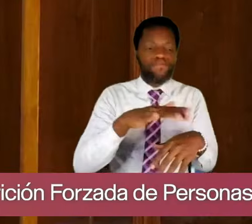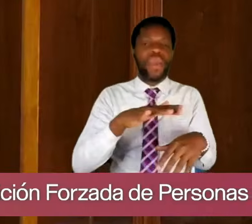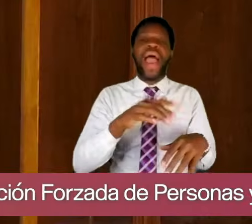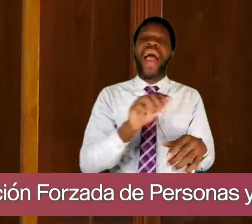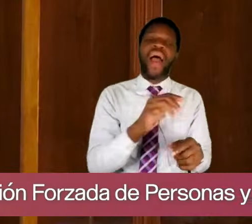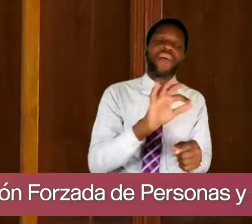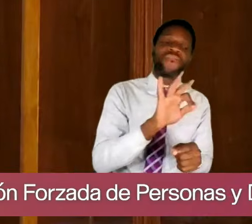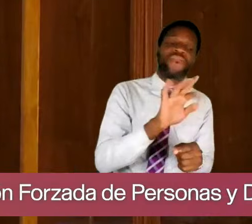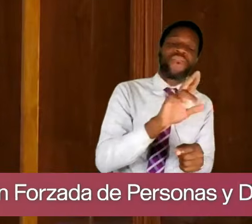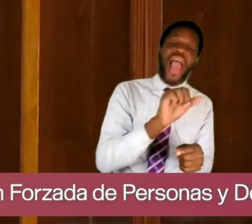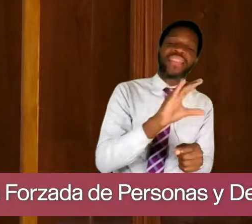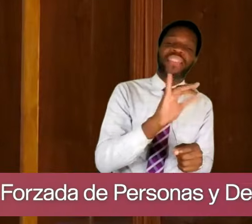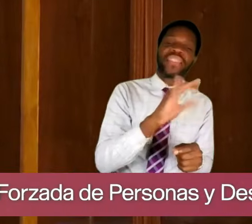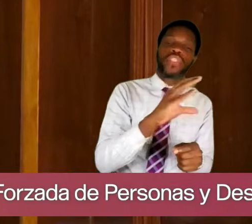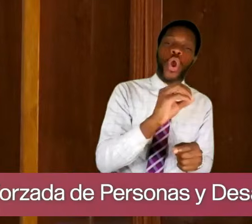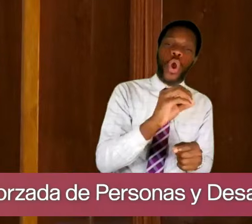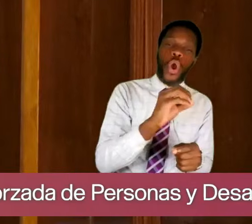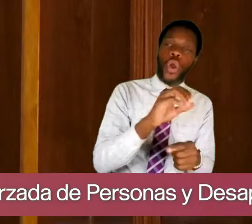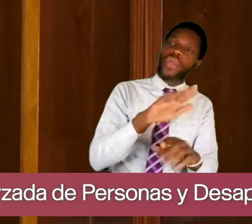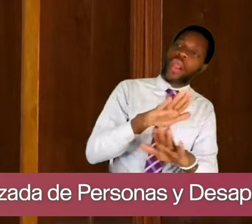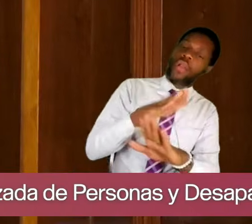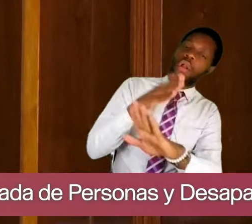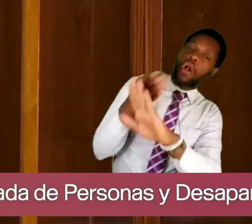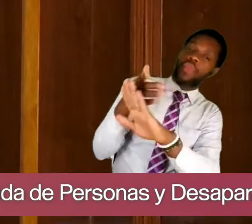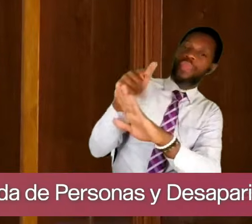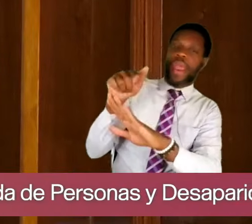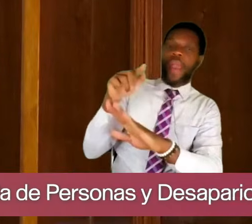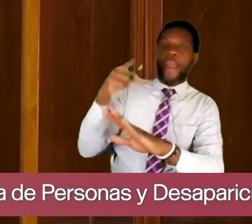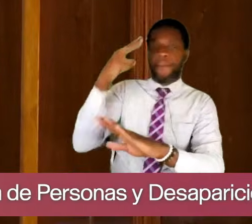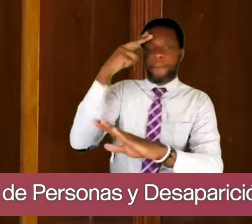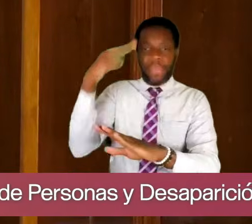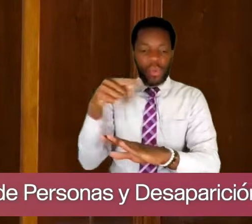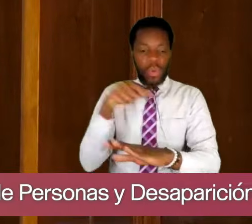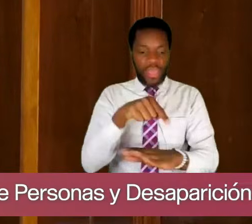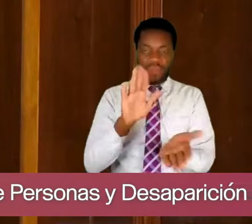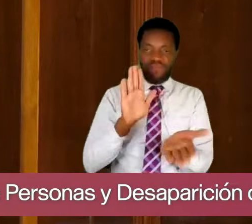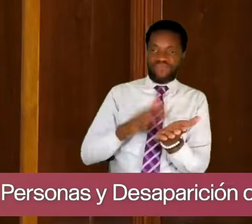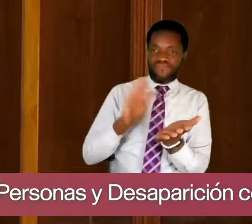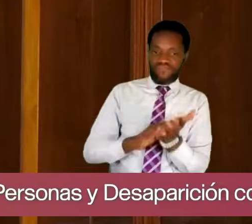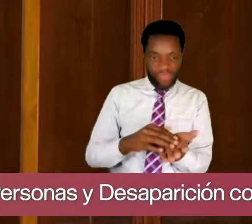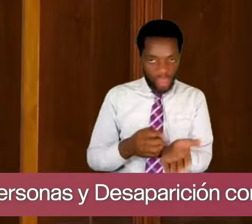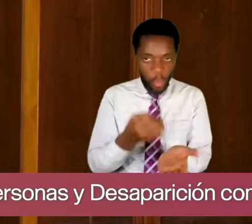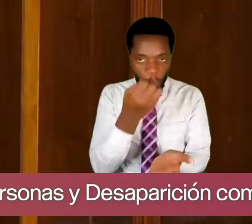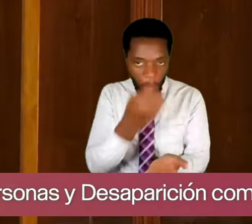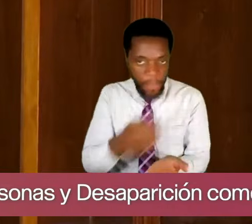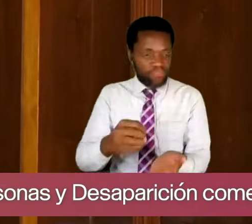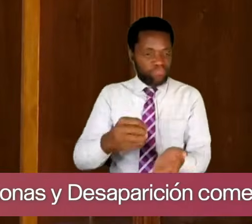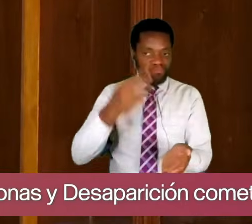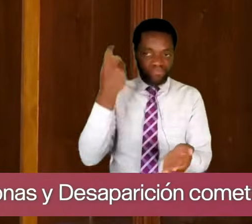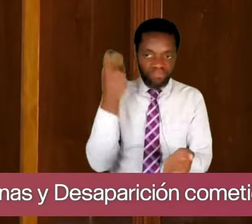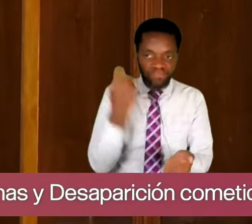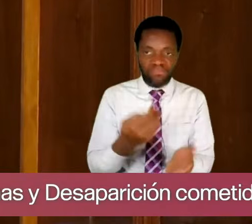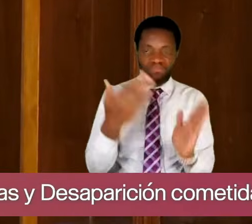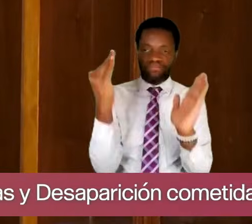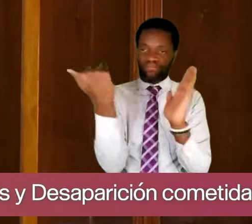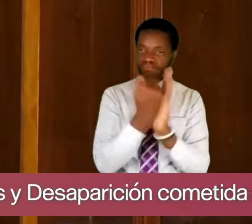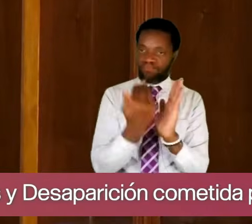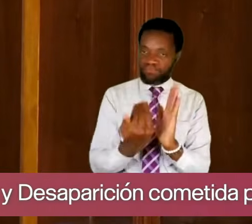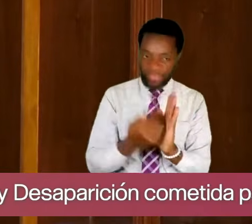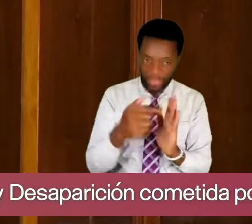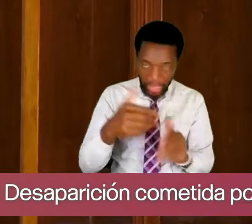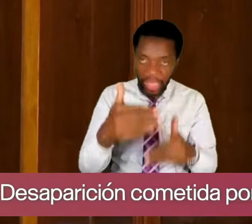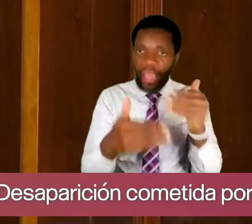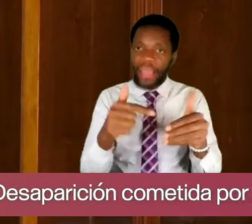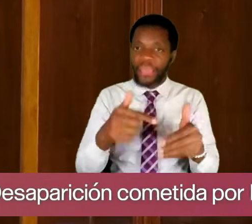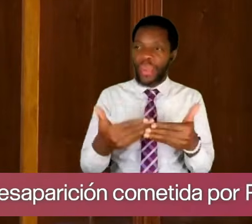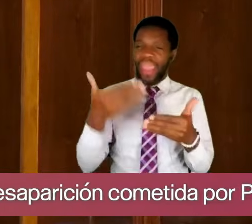que establece responsabilidades y obligaciones, que fija criterios fundamentales que modificarán lo